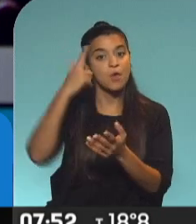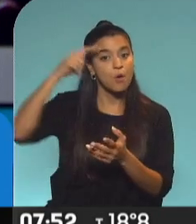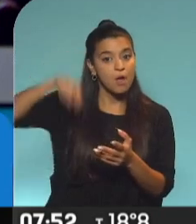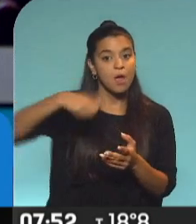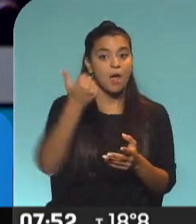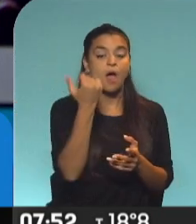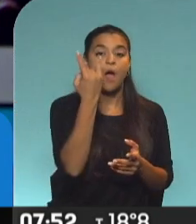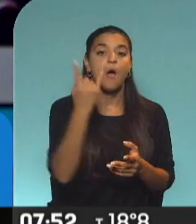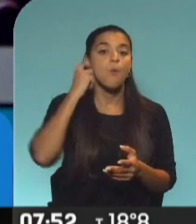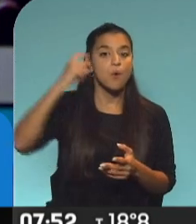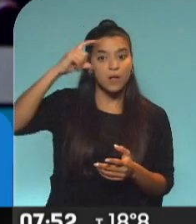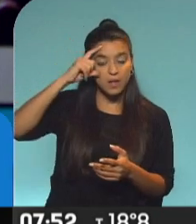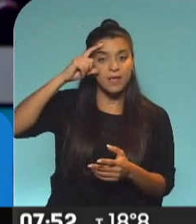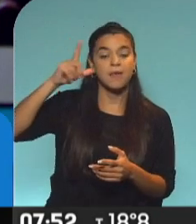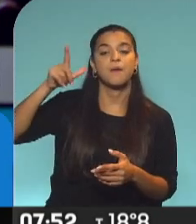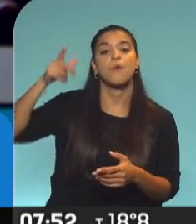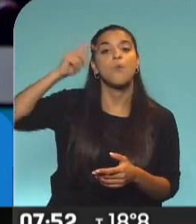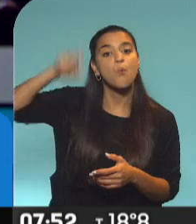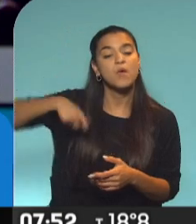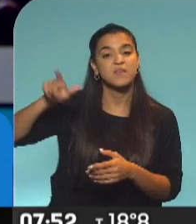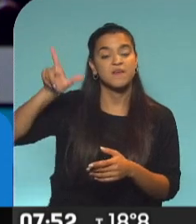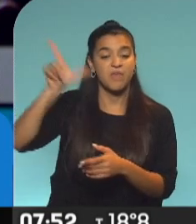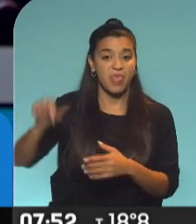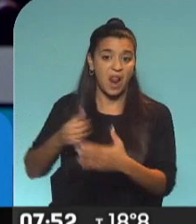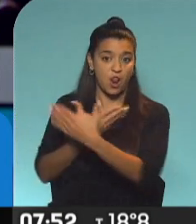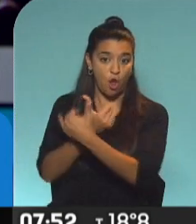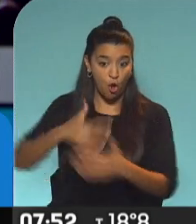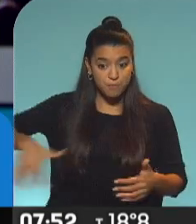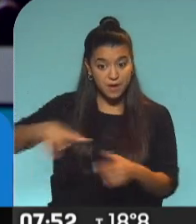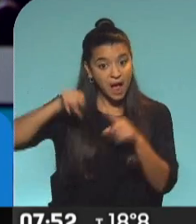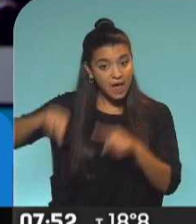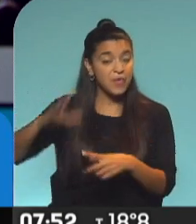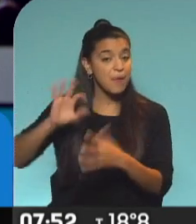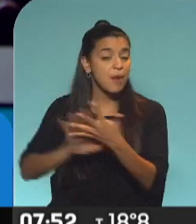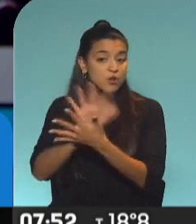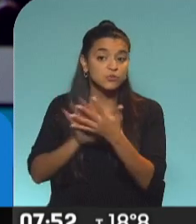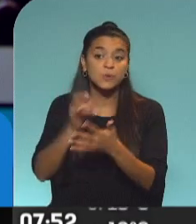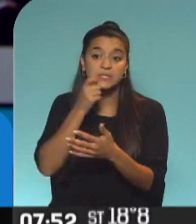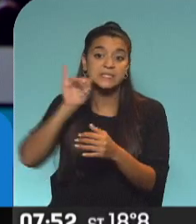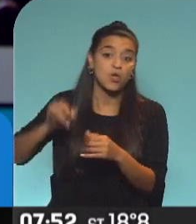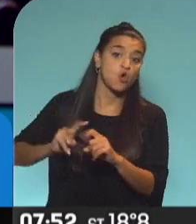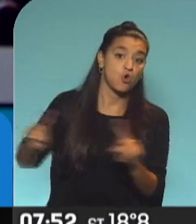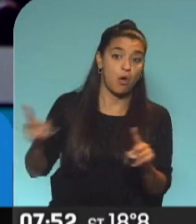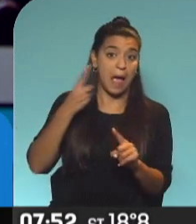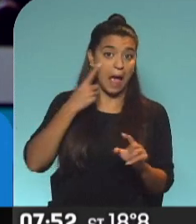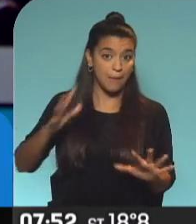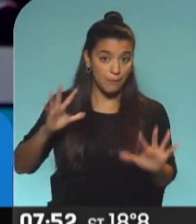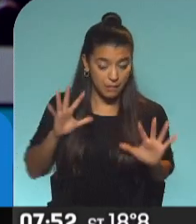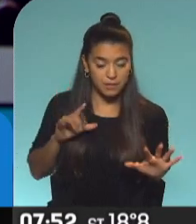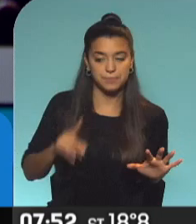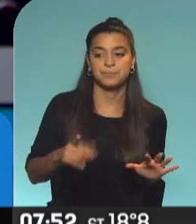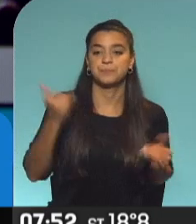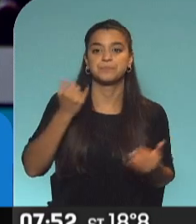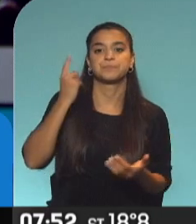paulo un juez federal de lomas de zamora es allí donde tiene que resolverse si esto va a ocurrir o no esta hay una